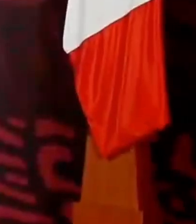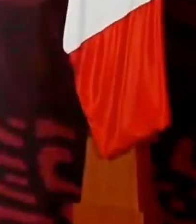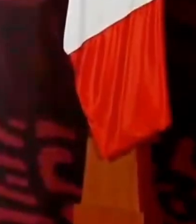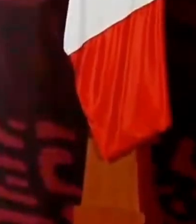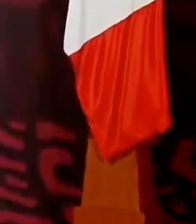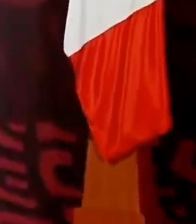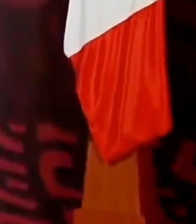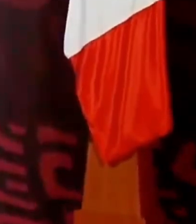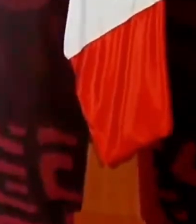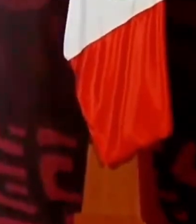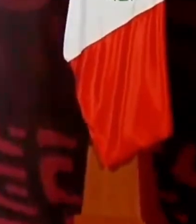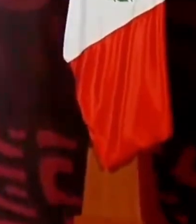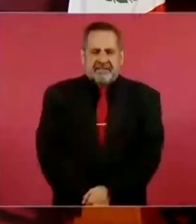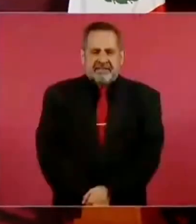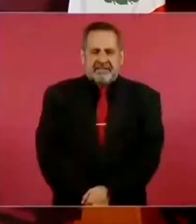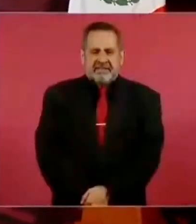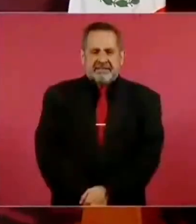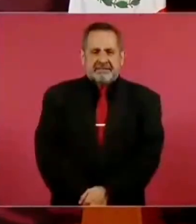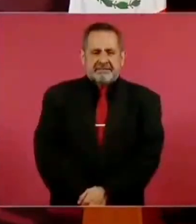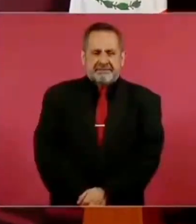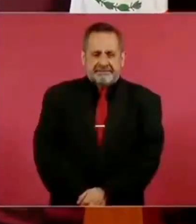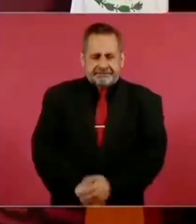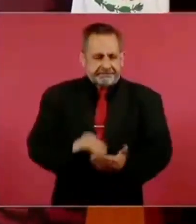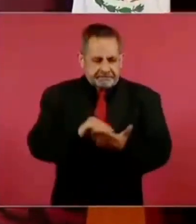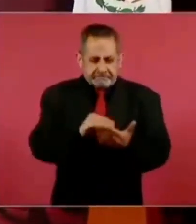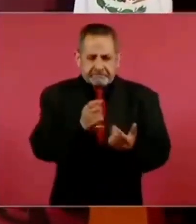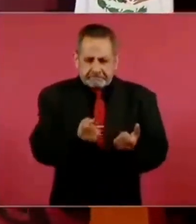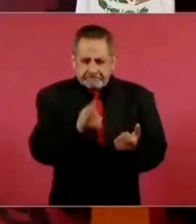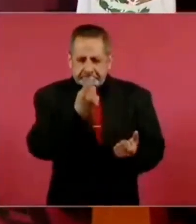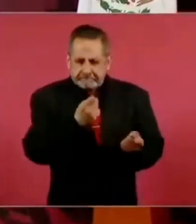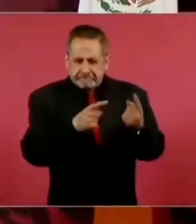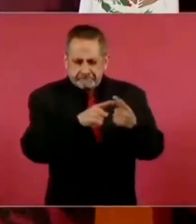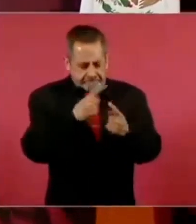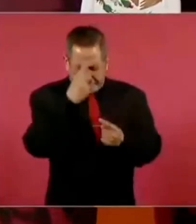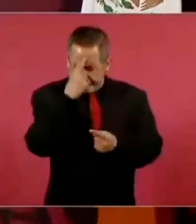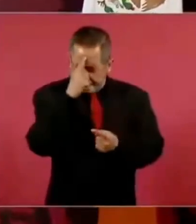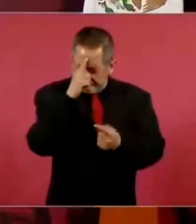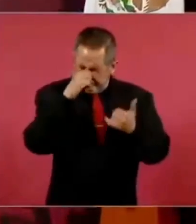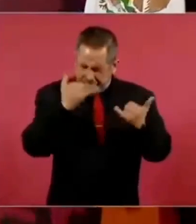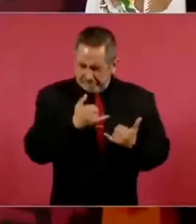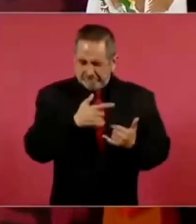Entonces, todavía quedan algunos que no.